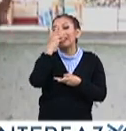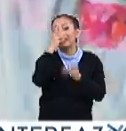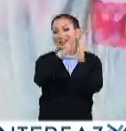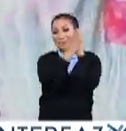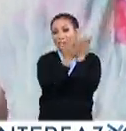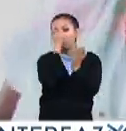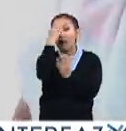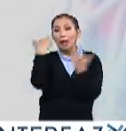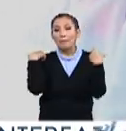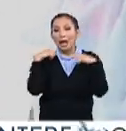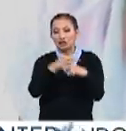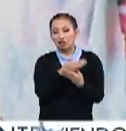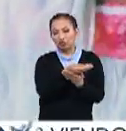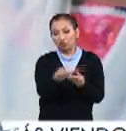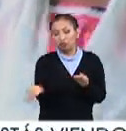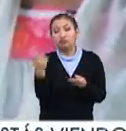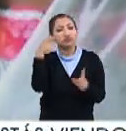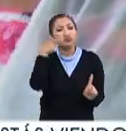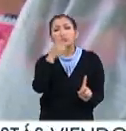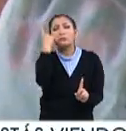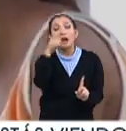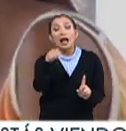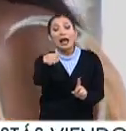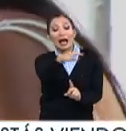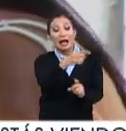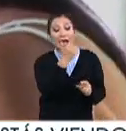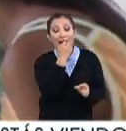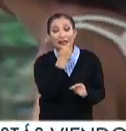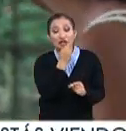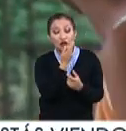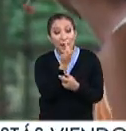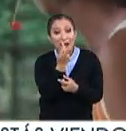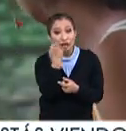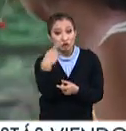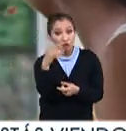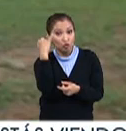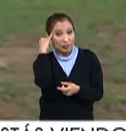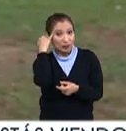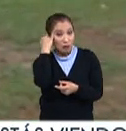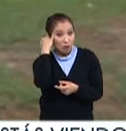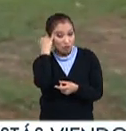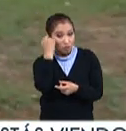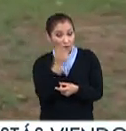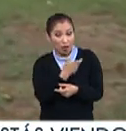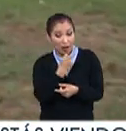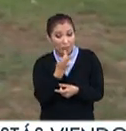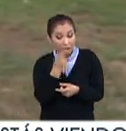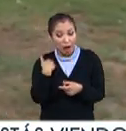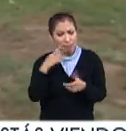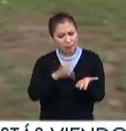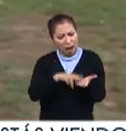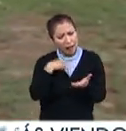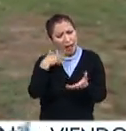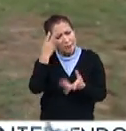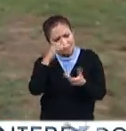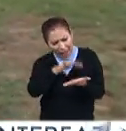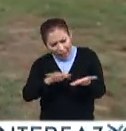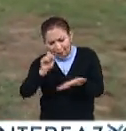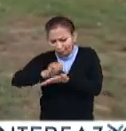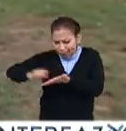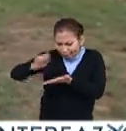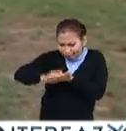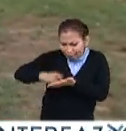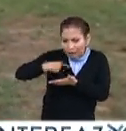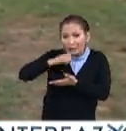23 libros para el maestro, con el propósito de que los niños hablantes de una lengua indígena la valoren, aprendan a leerla y